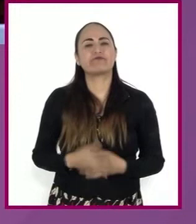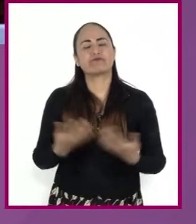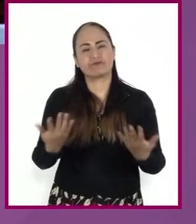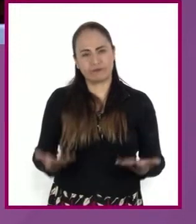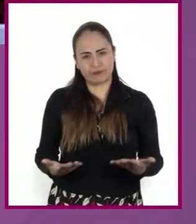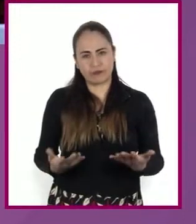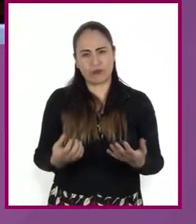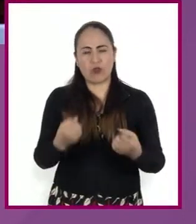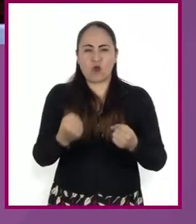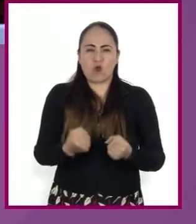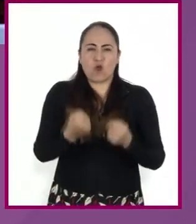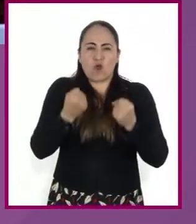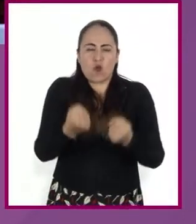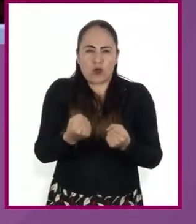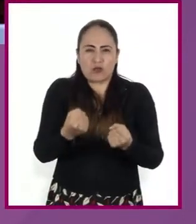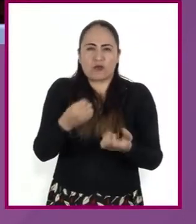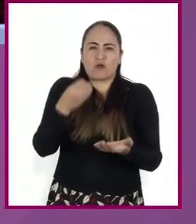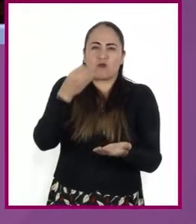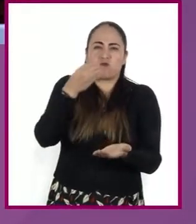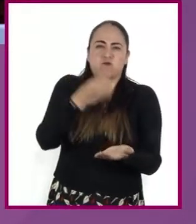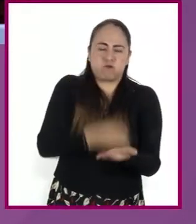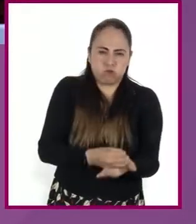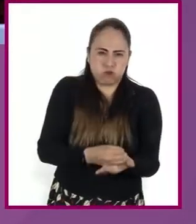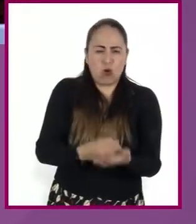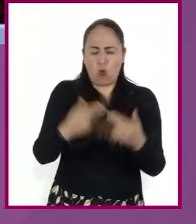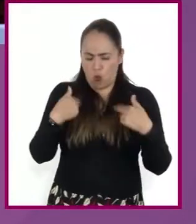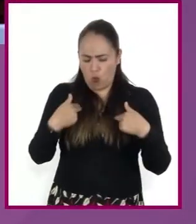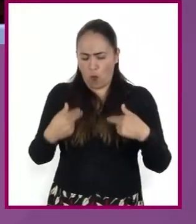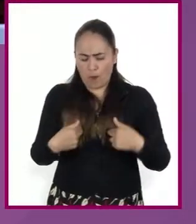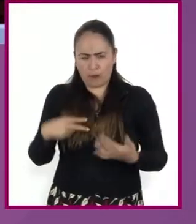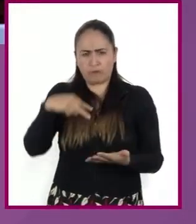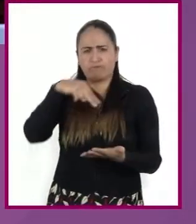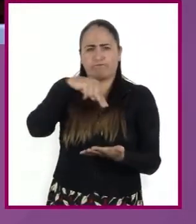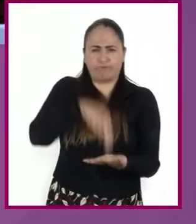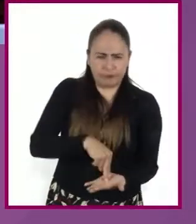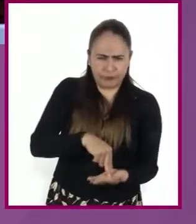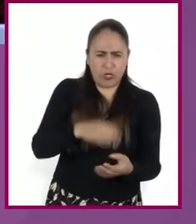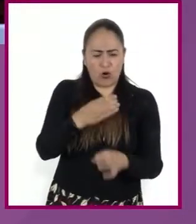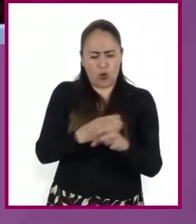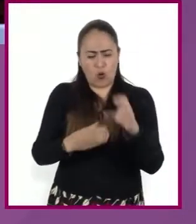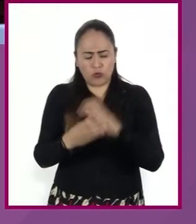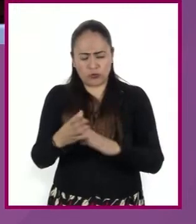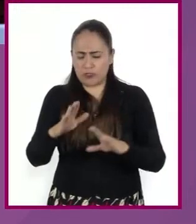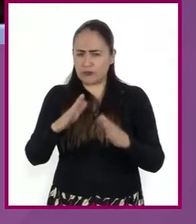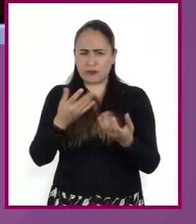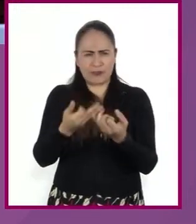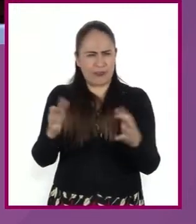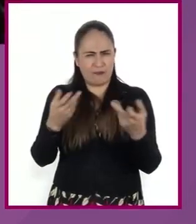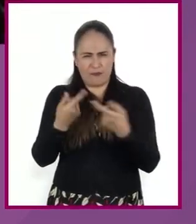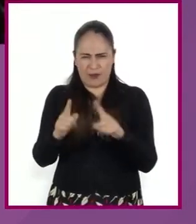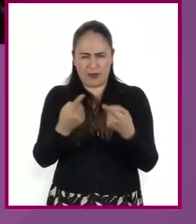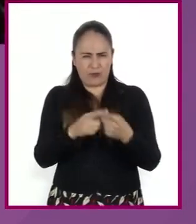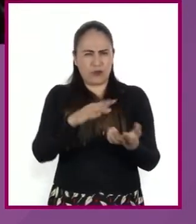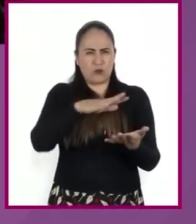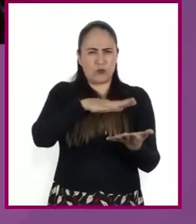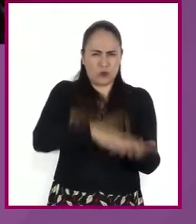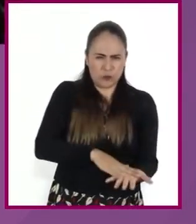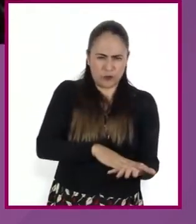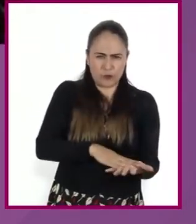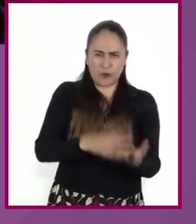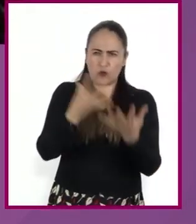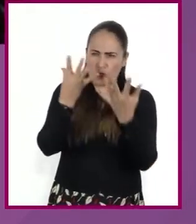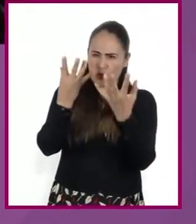Entonces, la fuerza de gravedad no solo nos mantiene a los seres vivos y a todos los objetos sujetos a la superficie de la Tierra, sino que